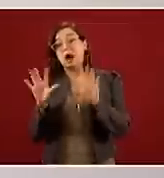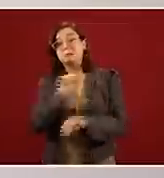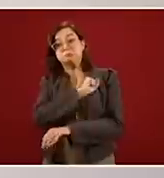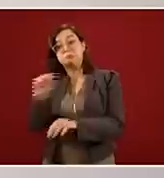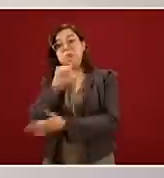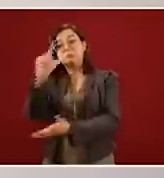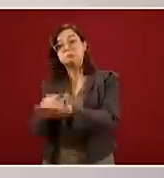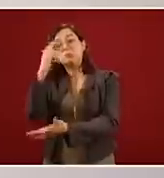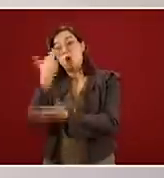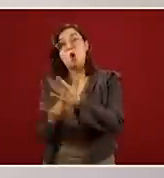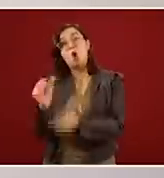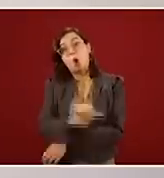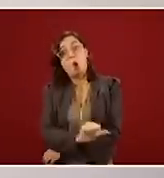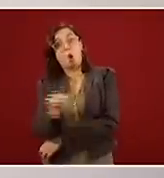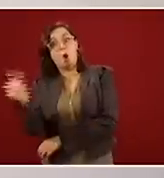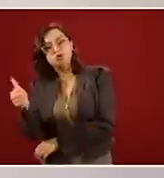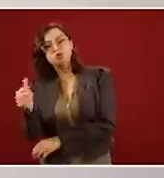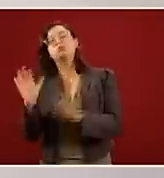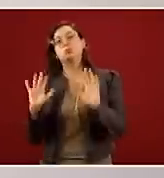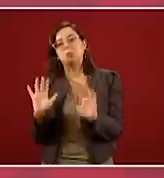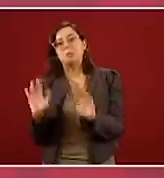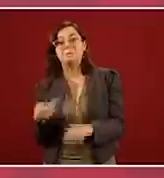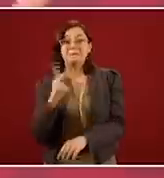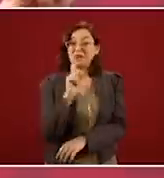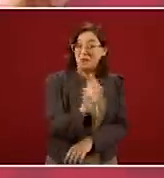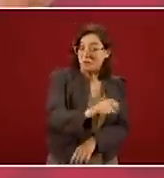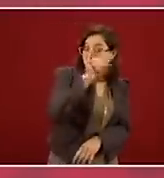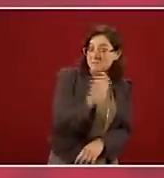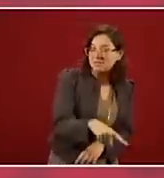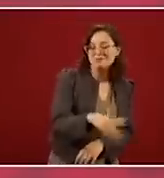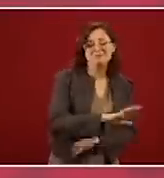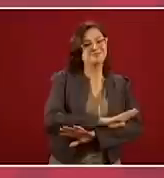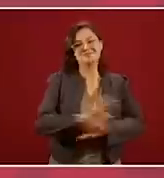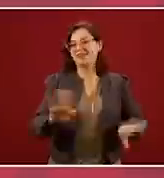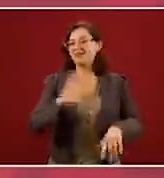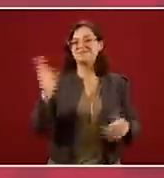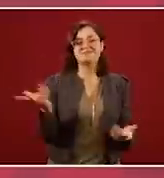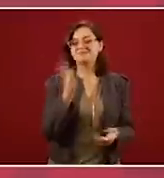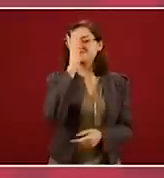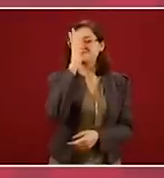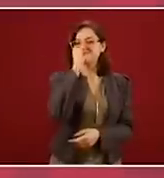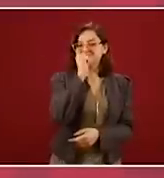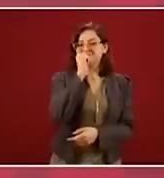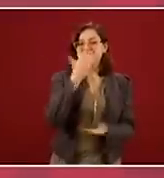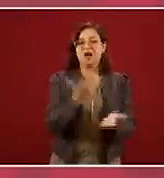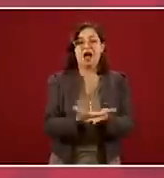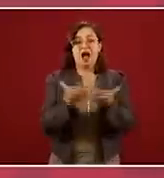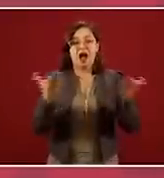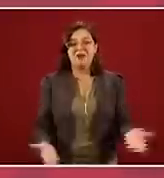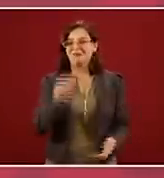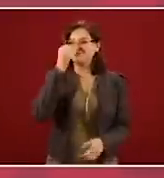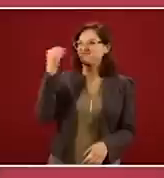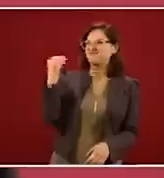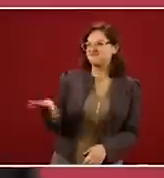delitos, pero este es un asunto que viene de tiempo atrás. Y ahora, echarnos la culpa a